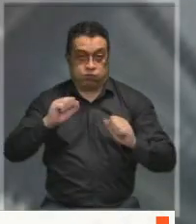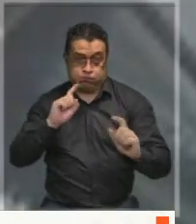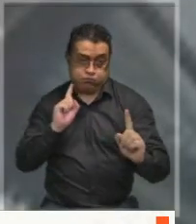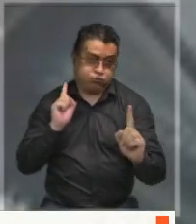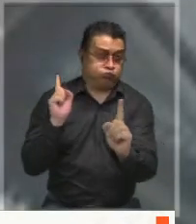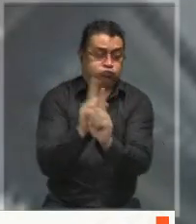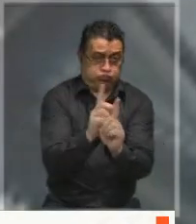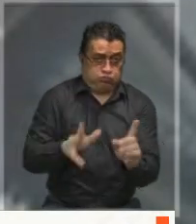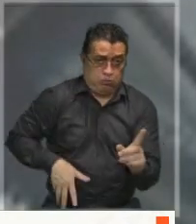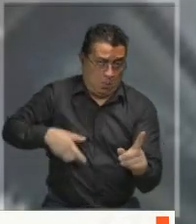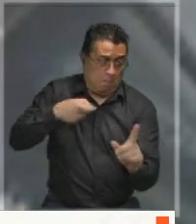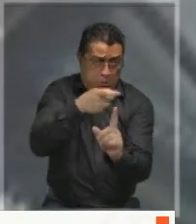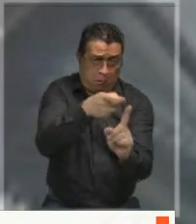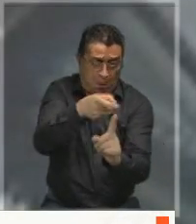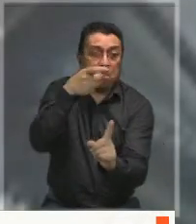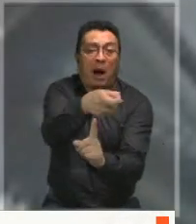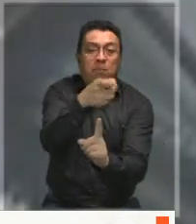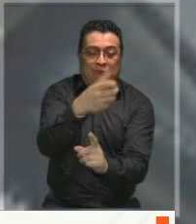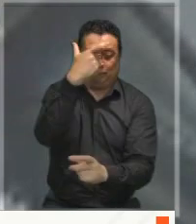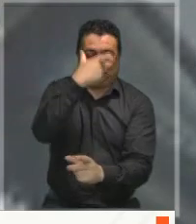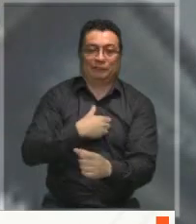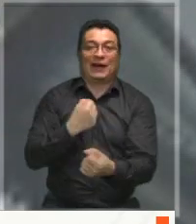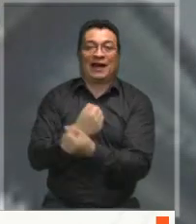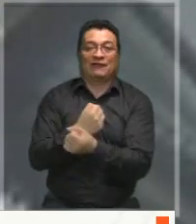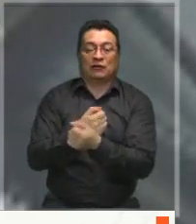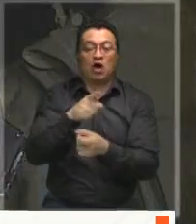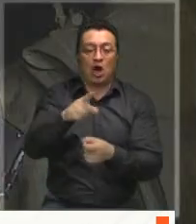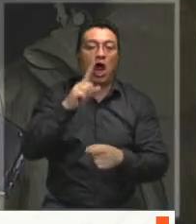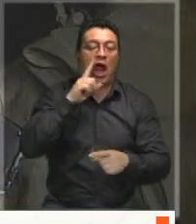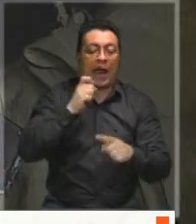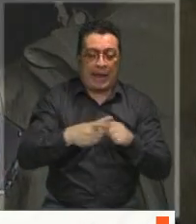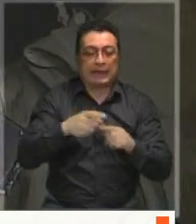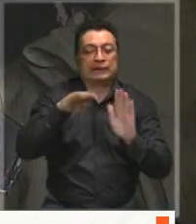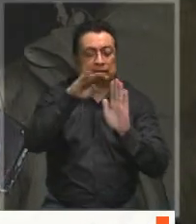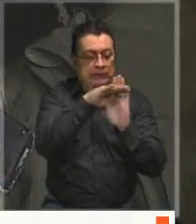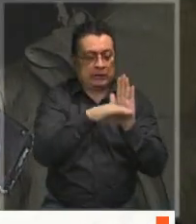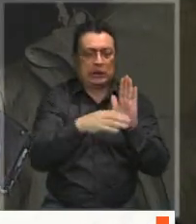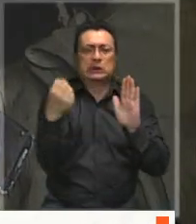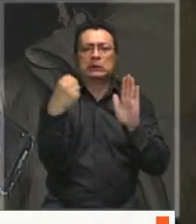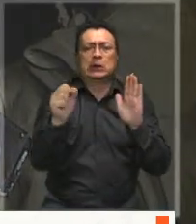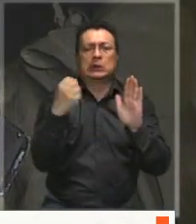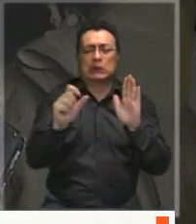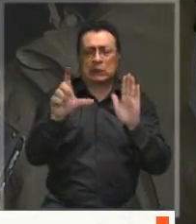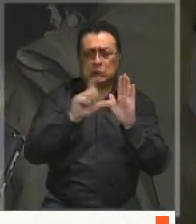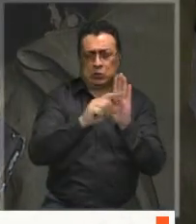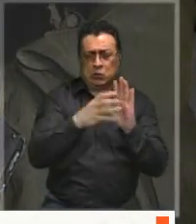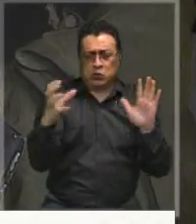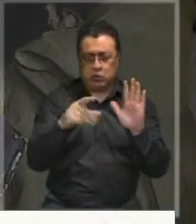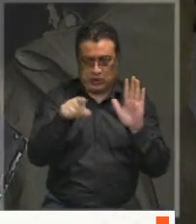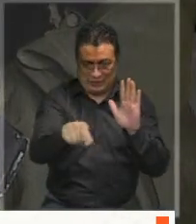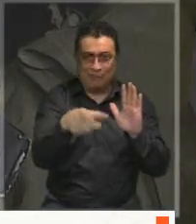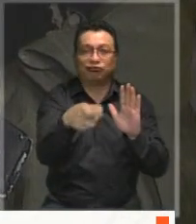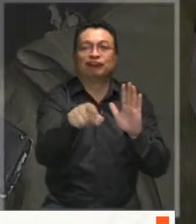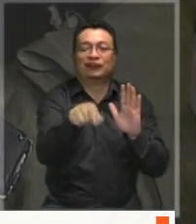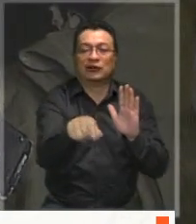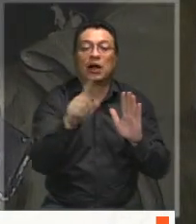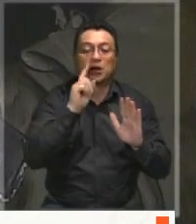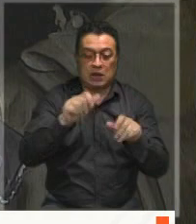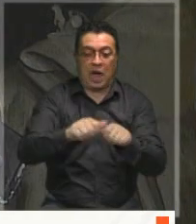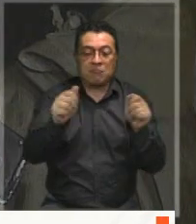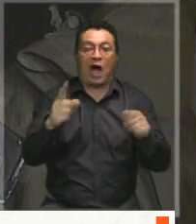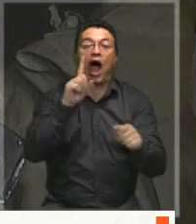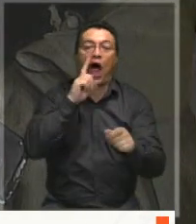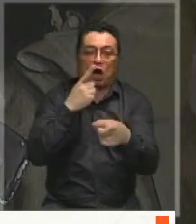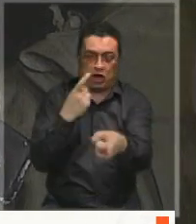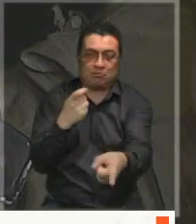delincuentes. Que posee antecedentes policiales por delitos violentos y a su vez se le incautó un arma. El